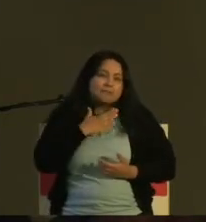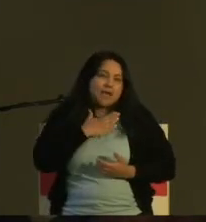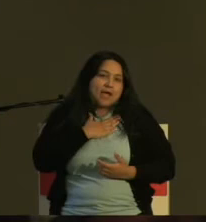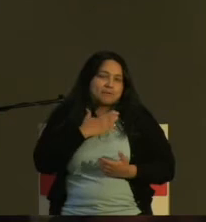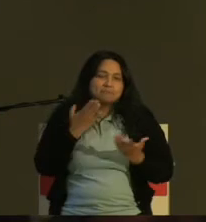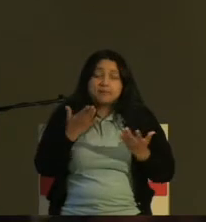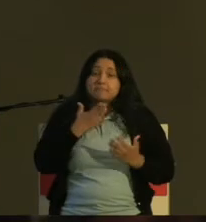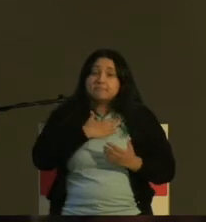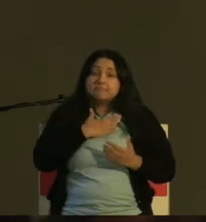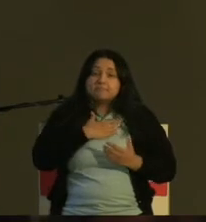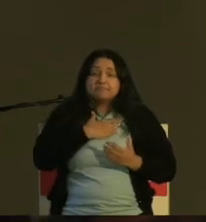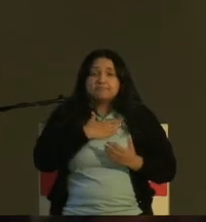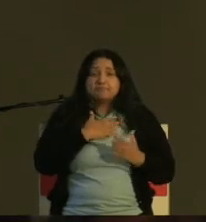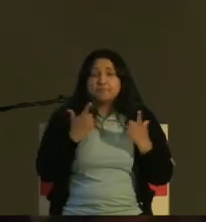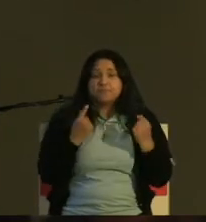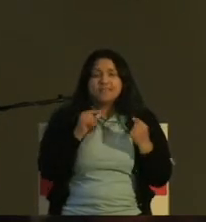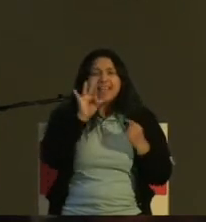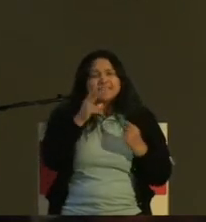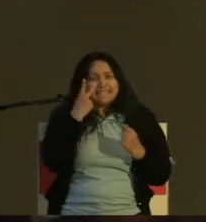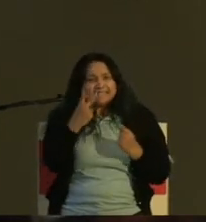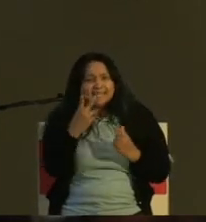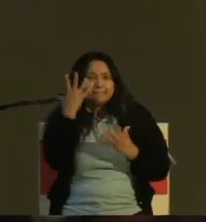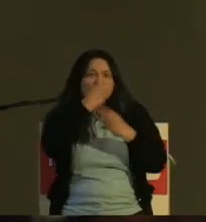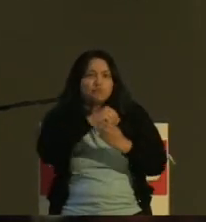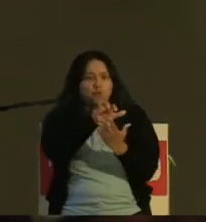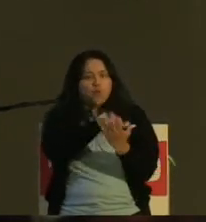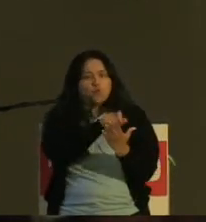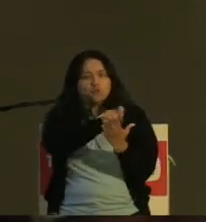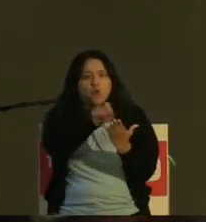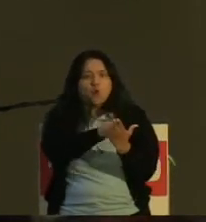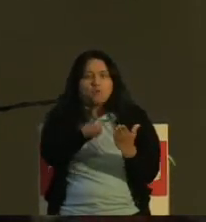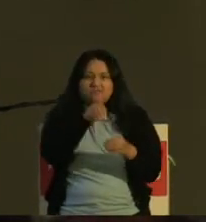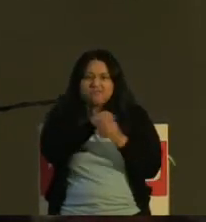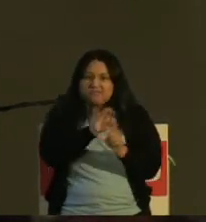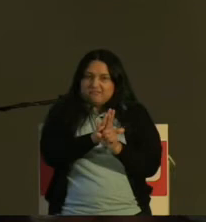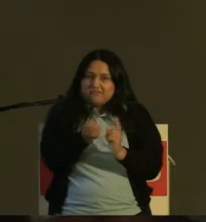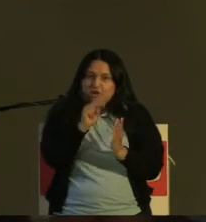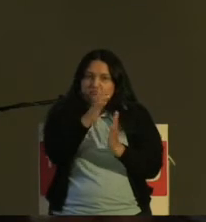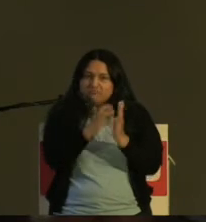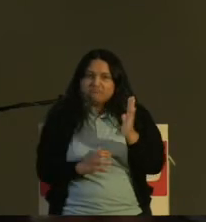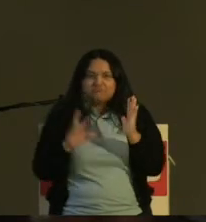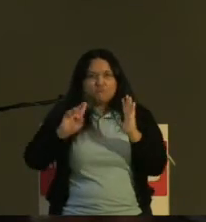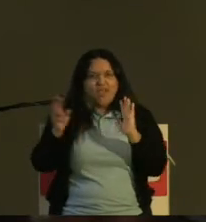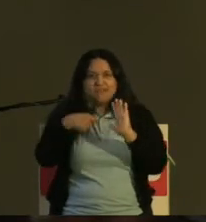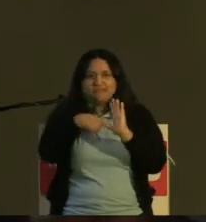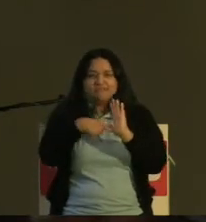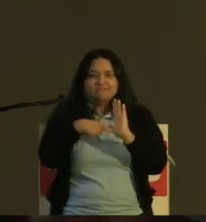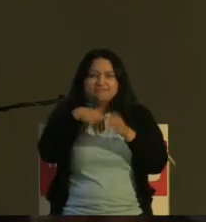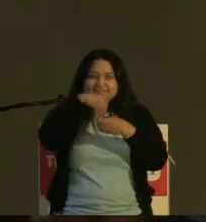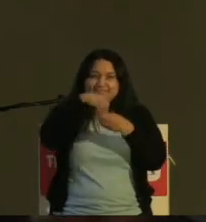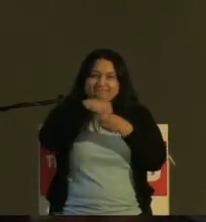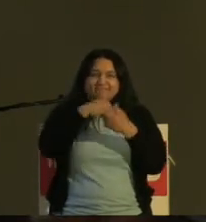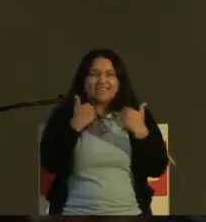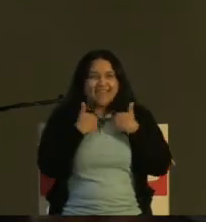Yo encontraré un texto bello dentro de su propia propuesta, dentro de una lógica